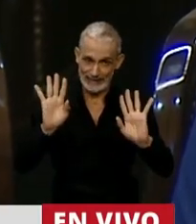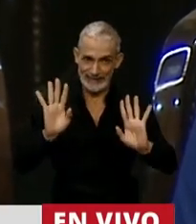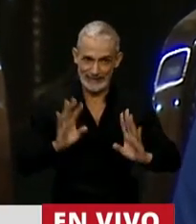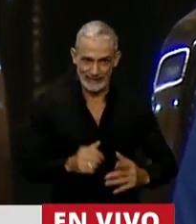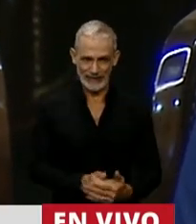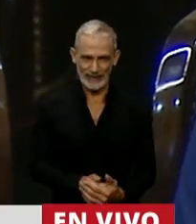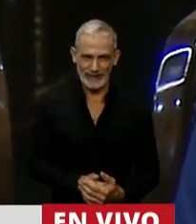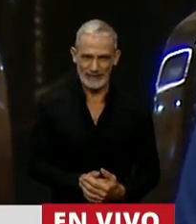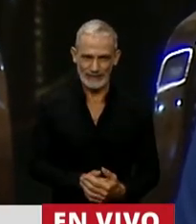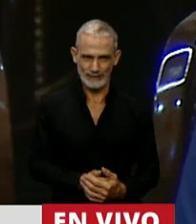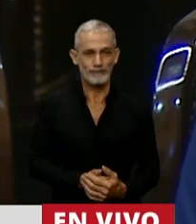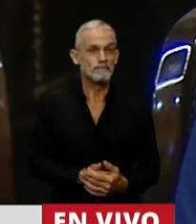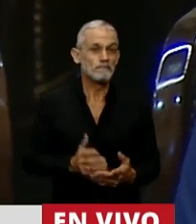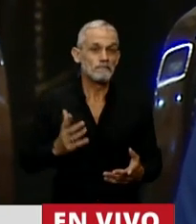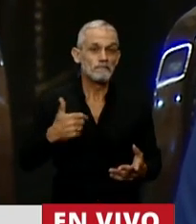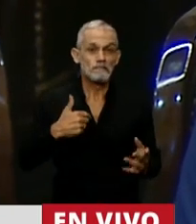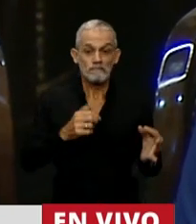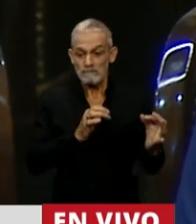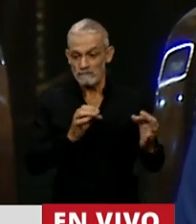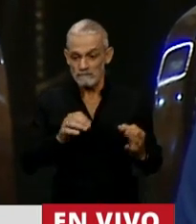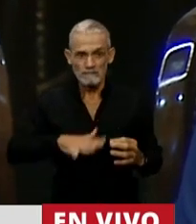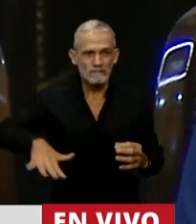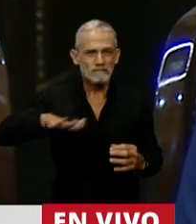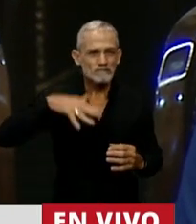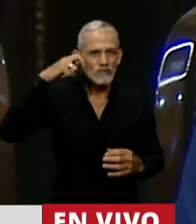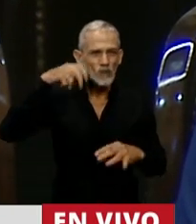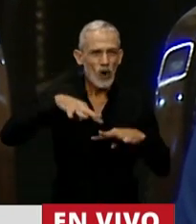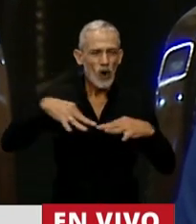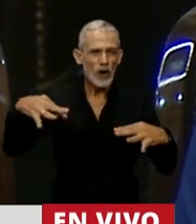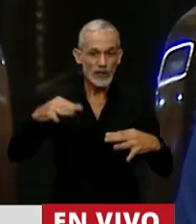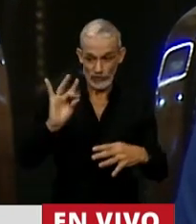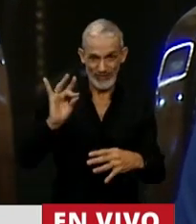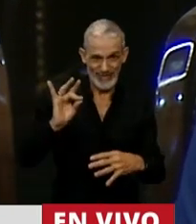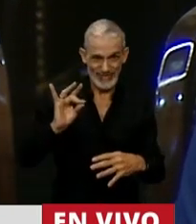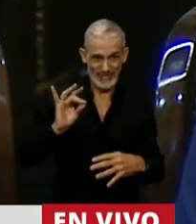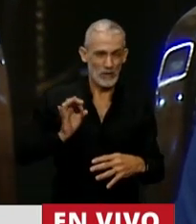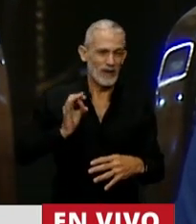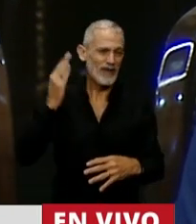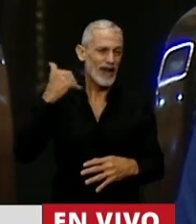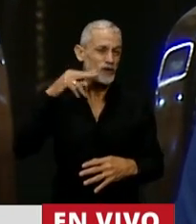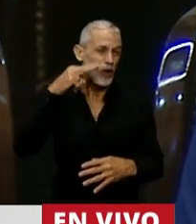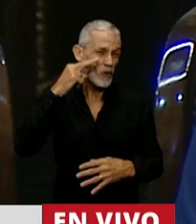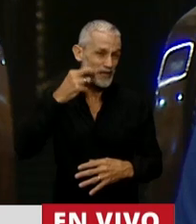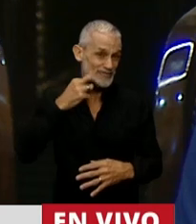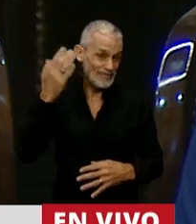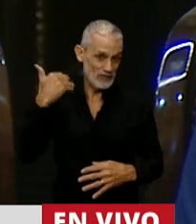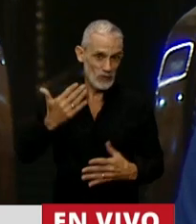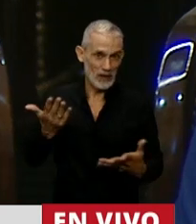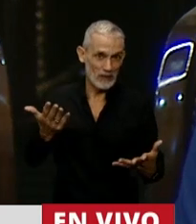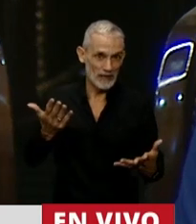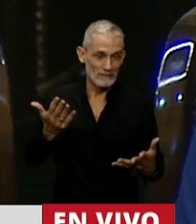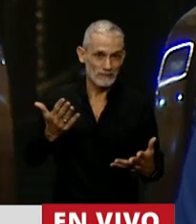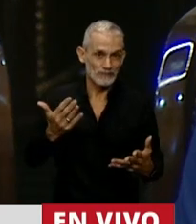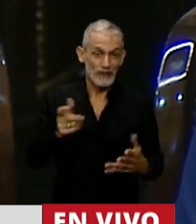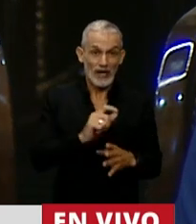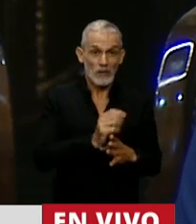este. Yo llegué a este Congreso en diciembre del año 2019.